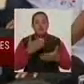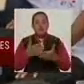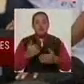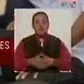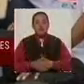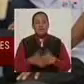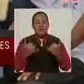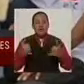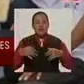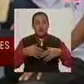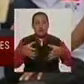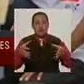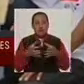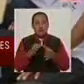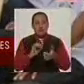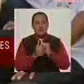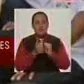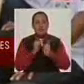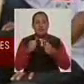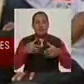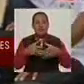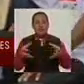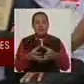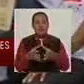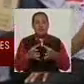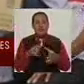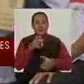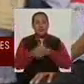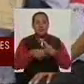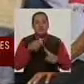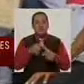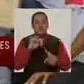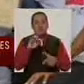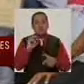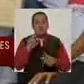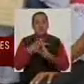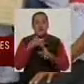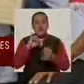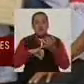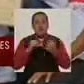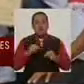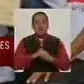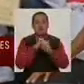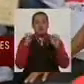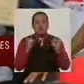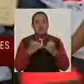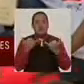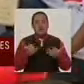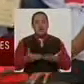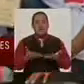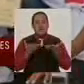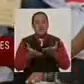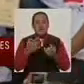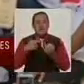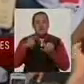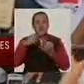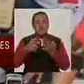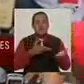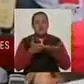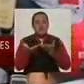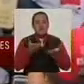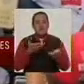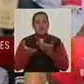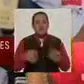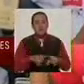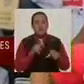en la losa deportiva del centro poblado de Huracuza desde tempranas horas, prestando diferentes servicios a